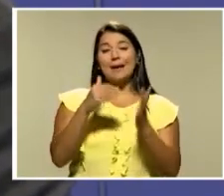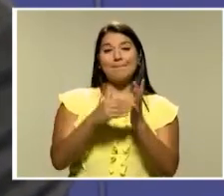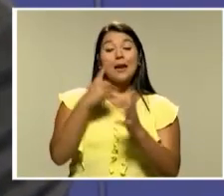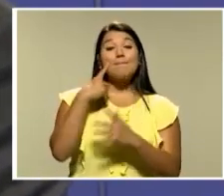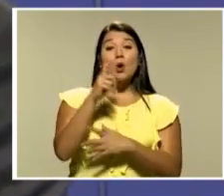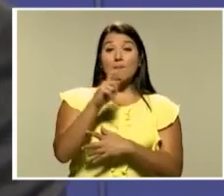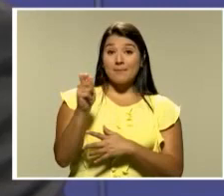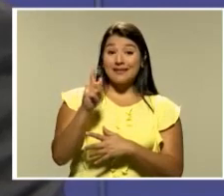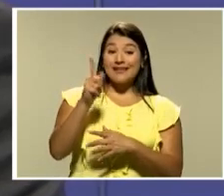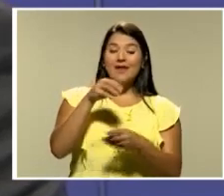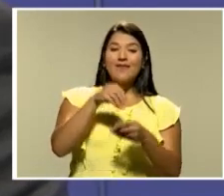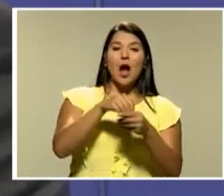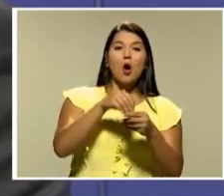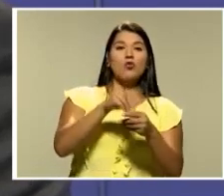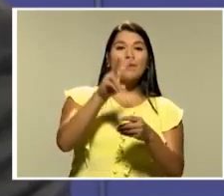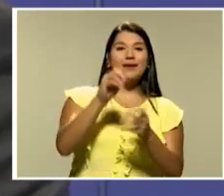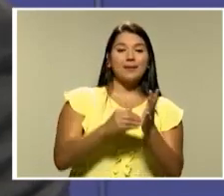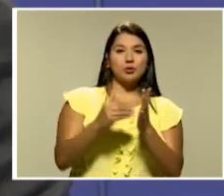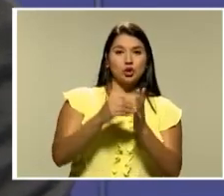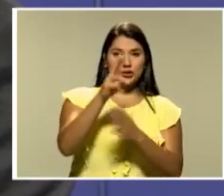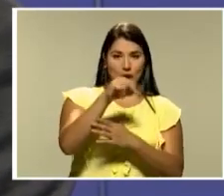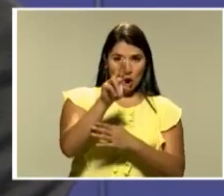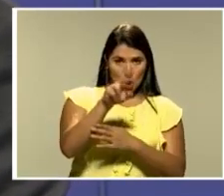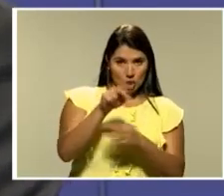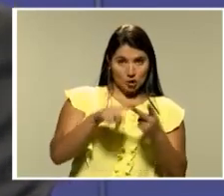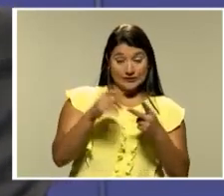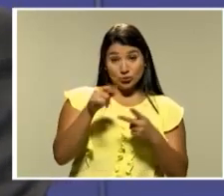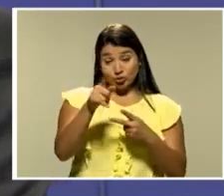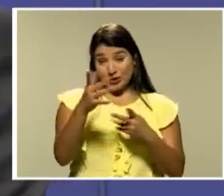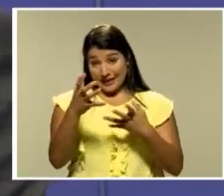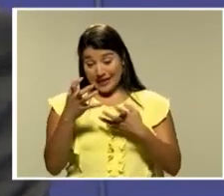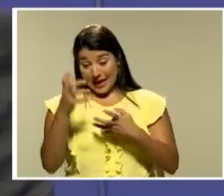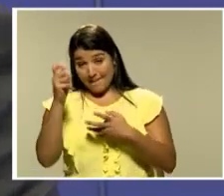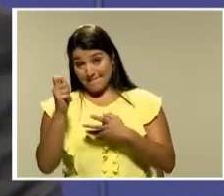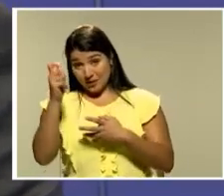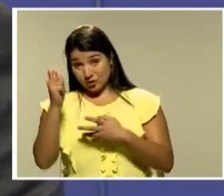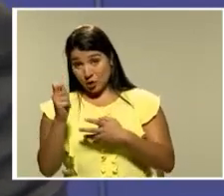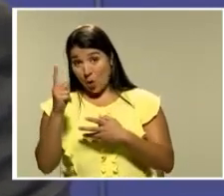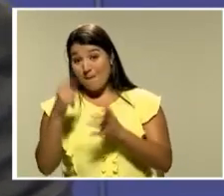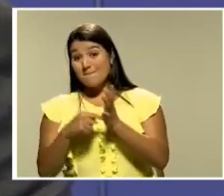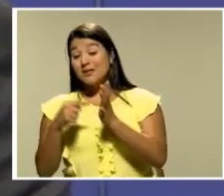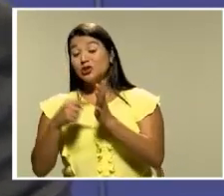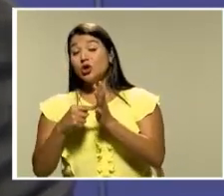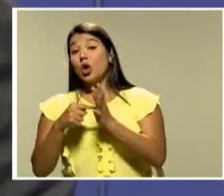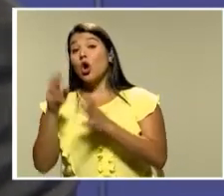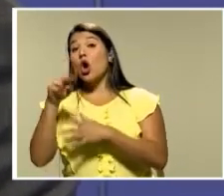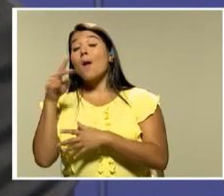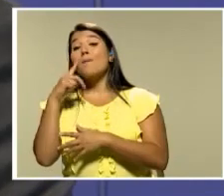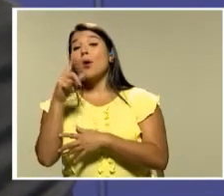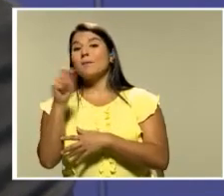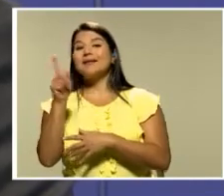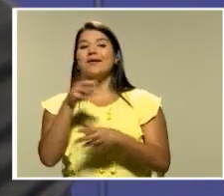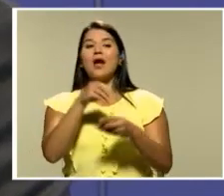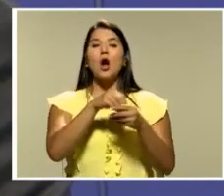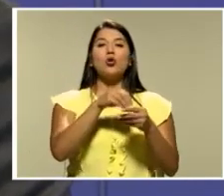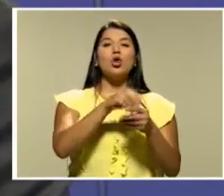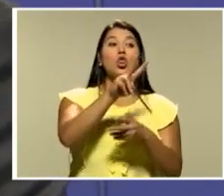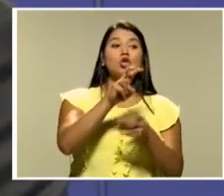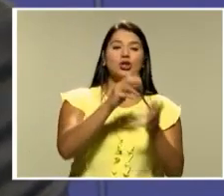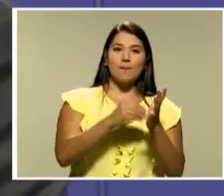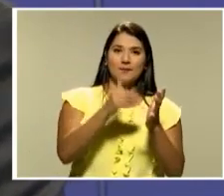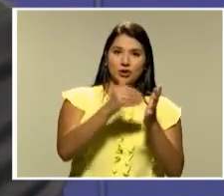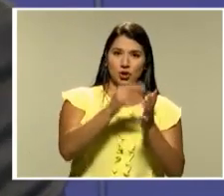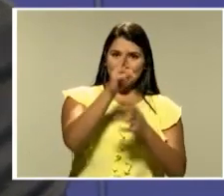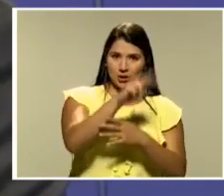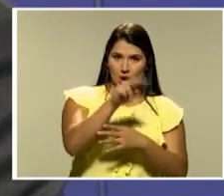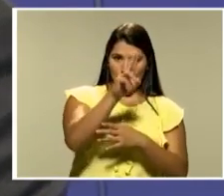mensuales, tiene que ahorrar 20 millones de colones. Si quiere una pensión de 1 millón de colones mensuales, tiene que ahorrar 200